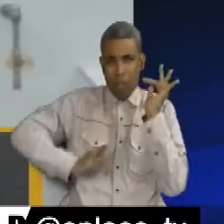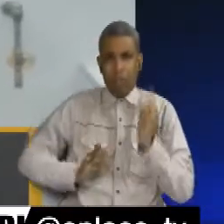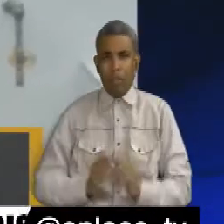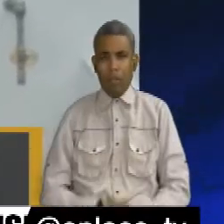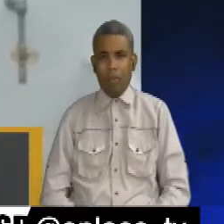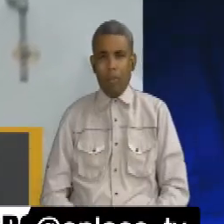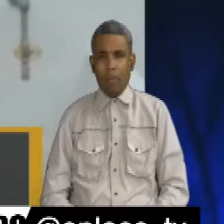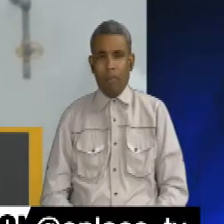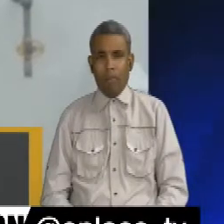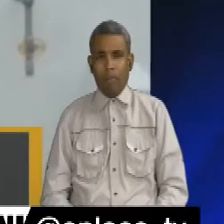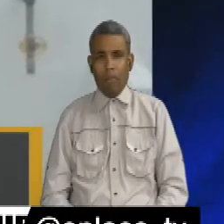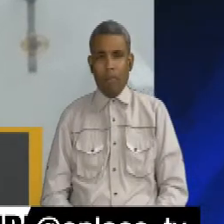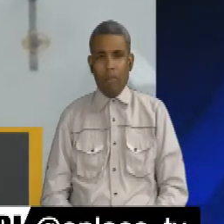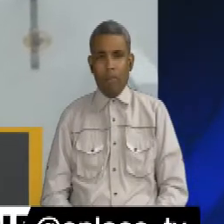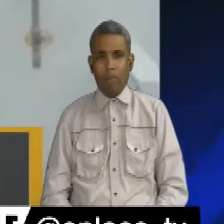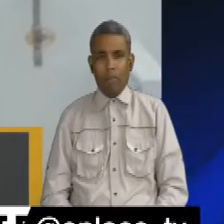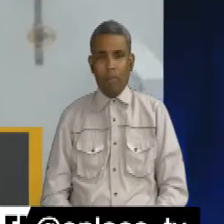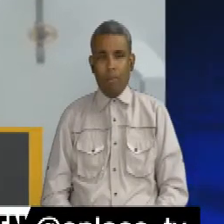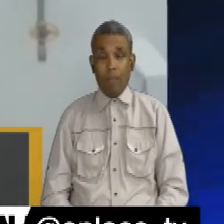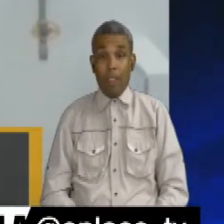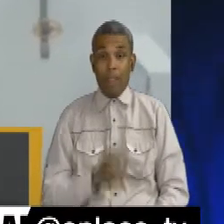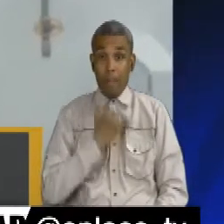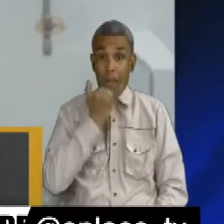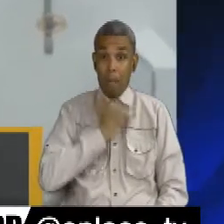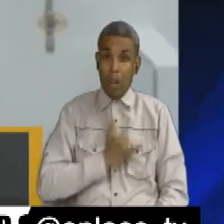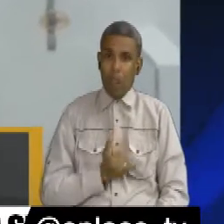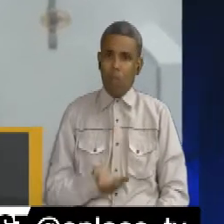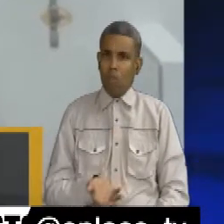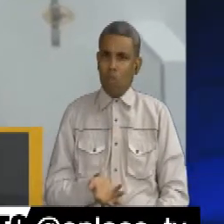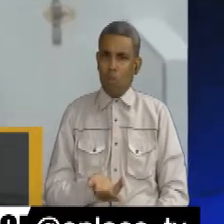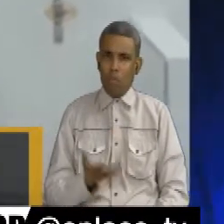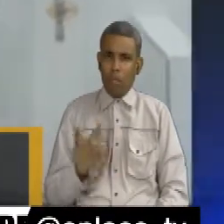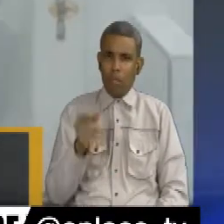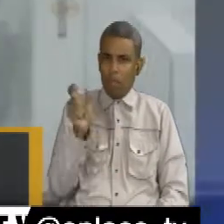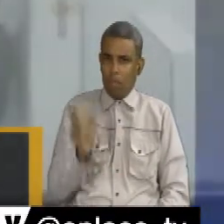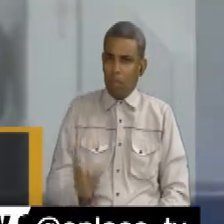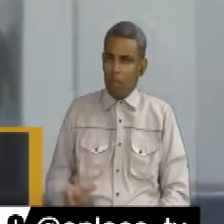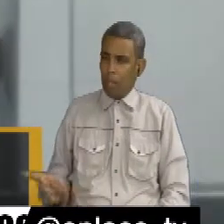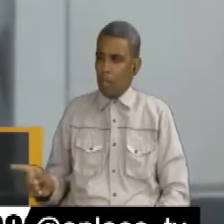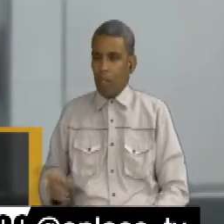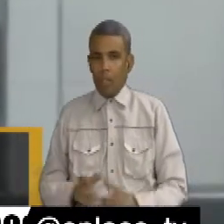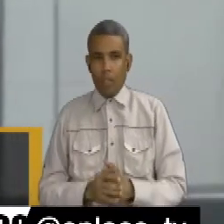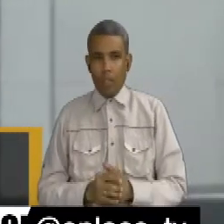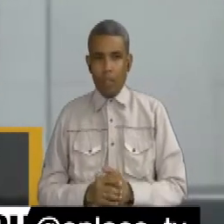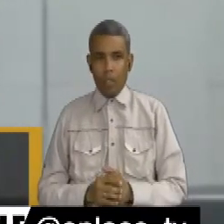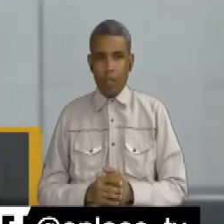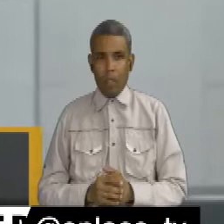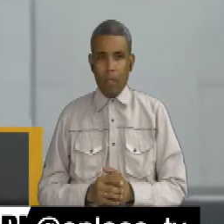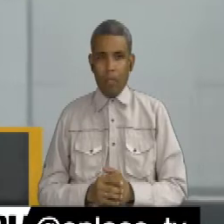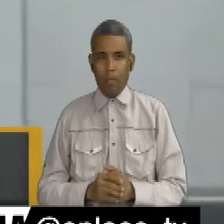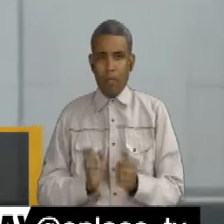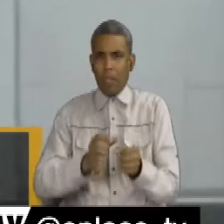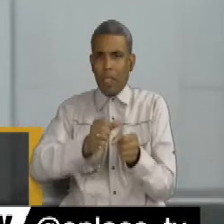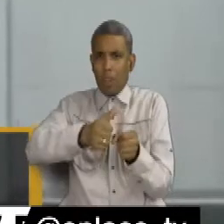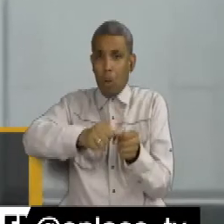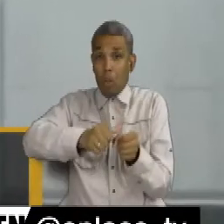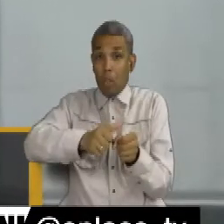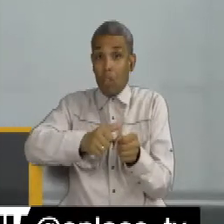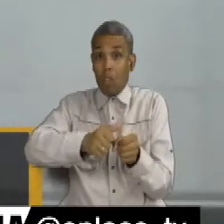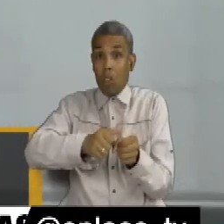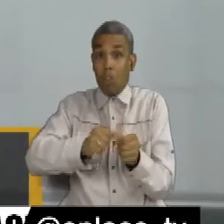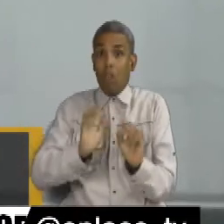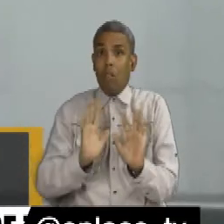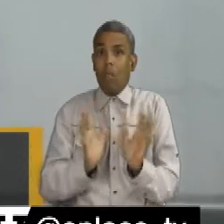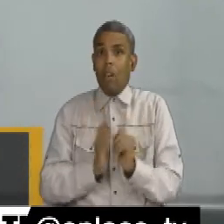Y pasamos a otra imprudencia, pero esta vez fue cometida por un ciudadano en las pilas instaladas por Ecopetrol en la USO para